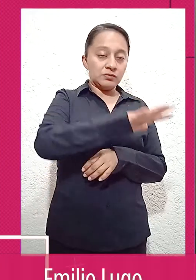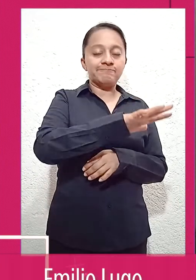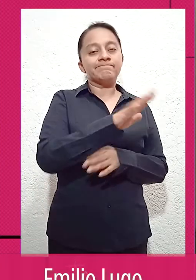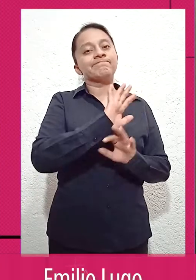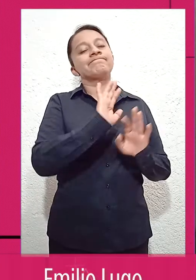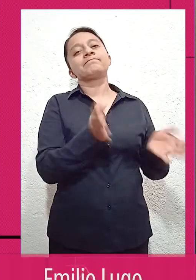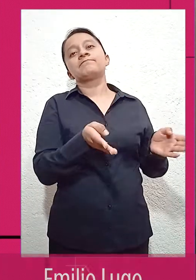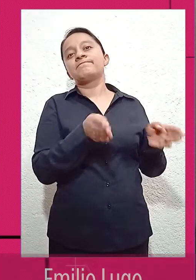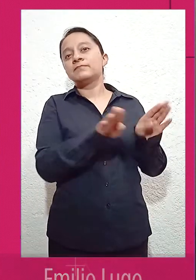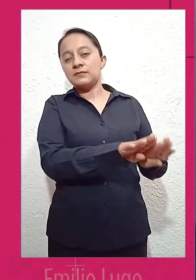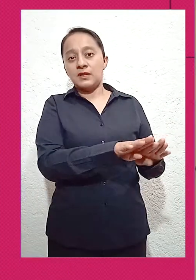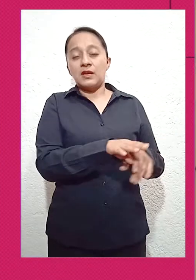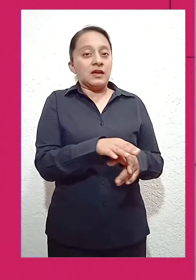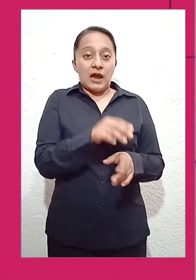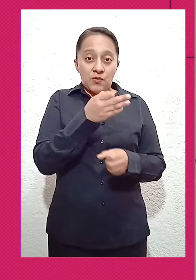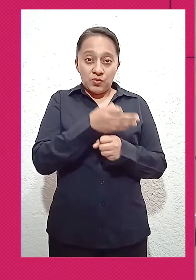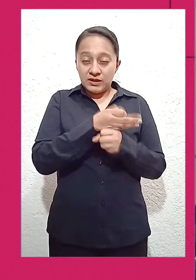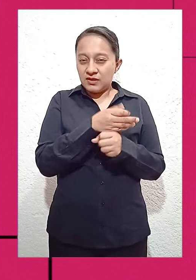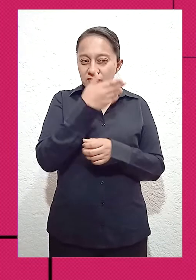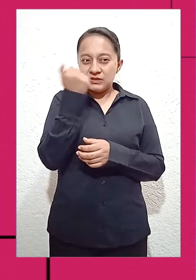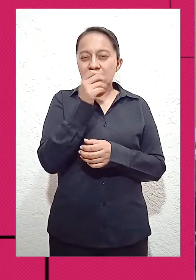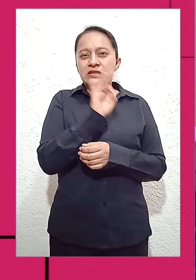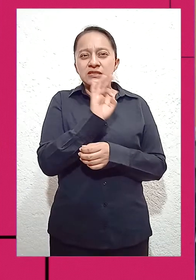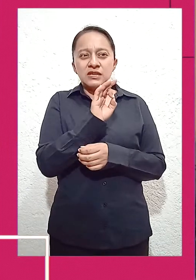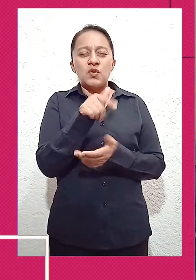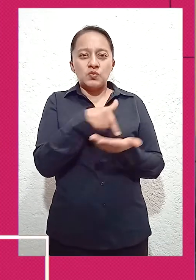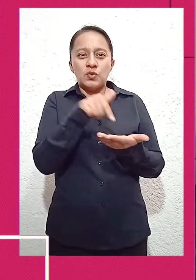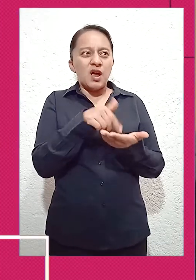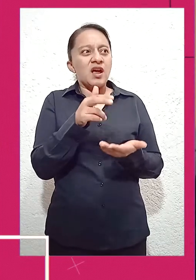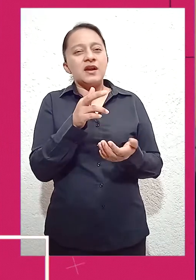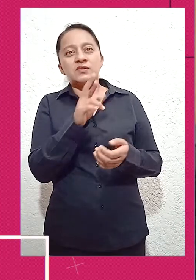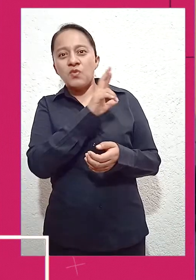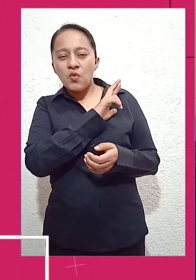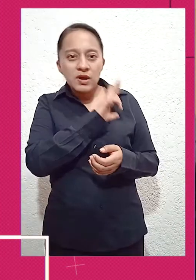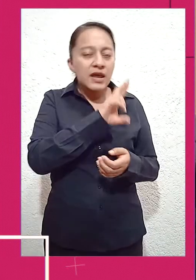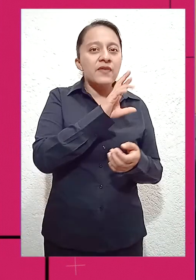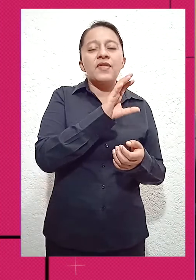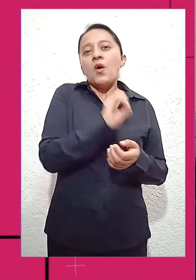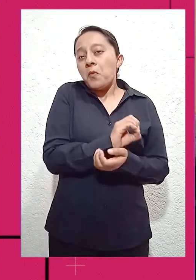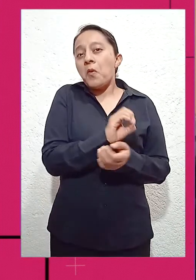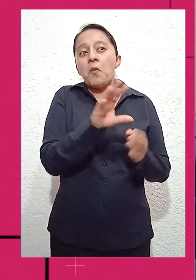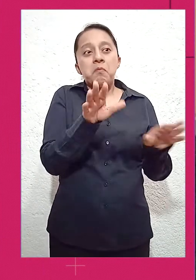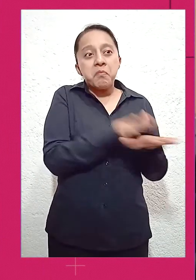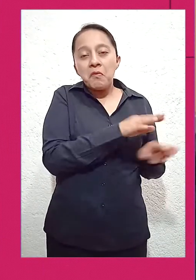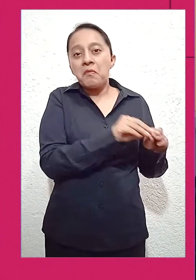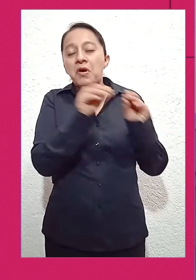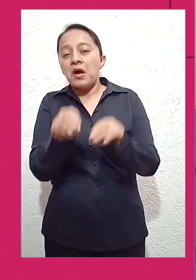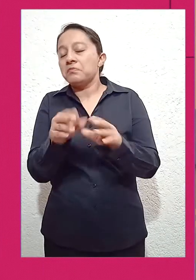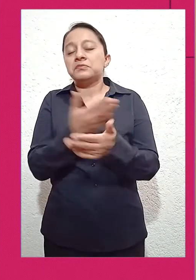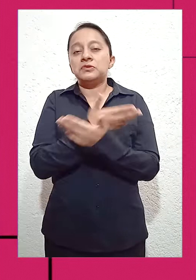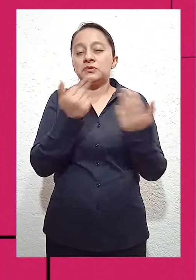del 70% ya cerraron los establecimientos. Comentó Emilio Lugo que están reforzando las medidas de higiene en los antros y se están buscando más